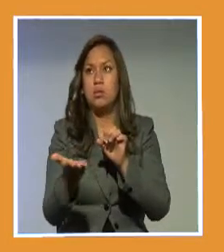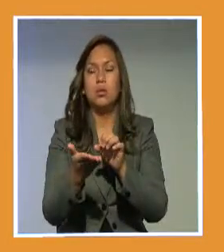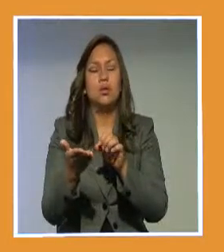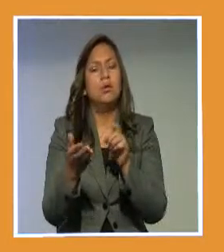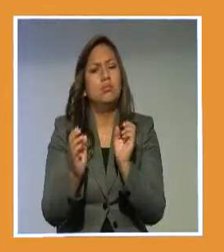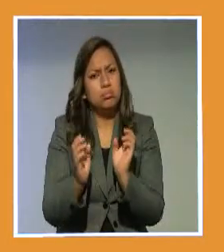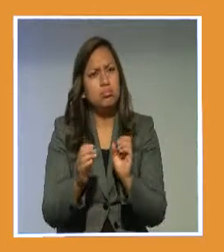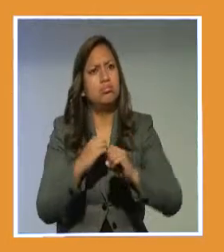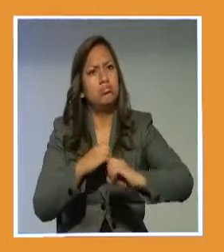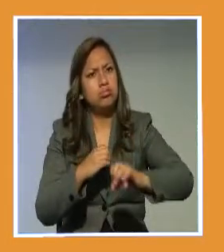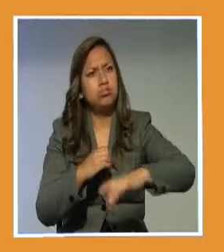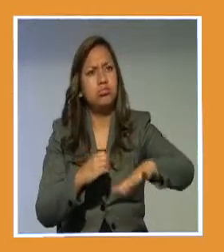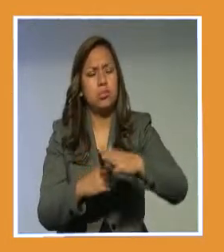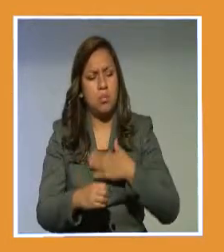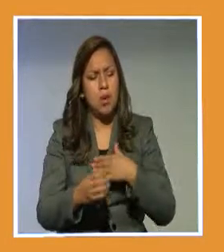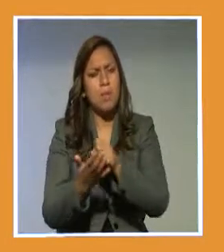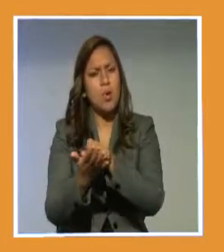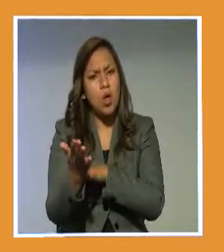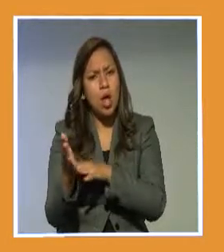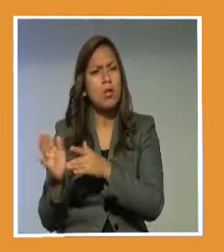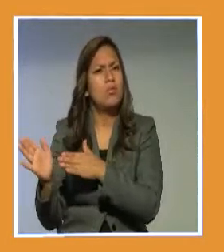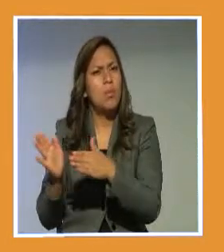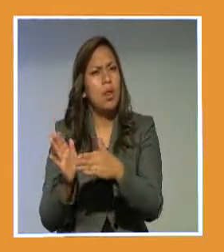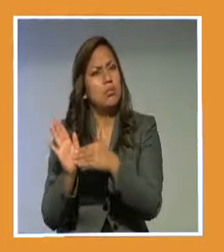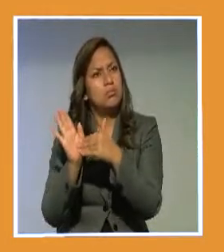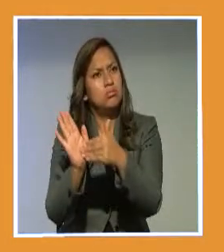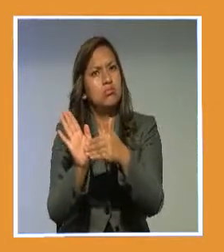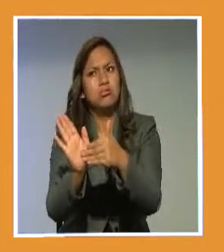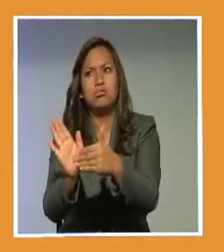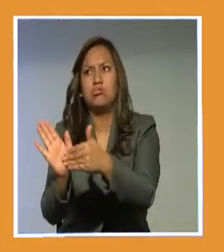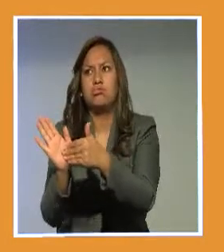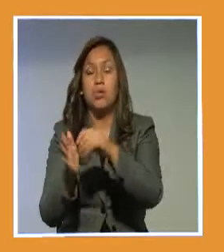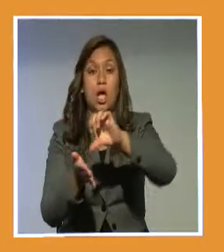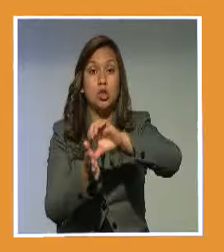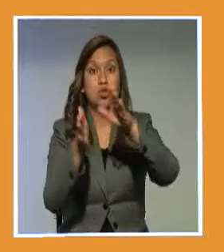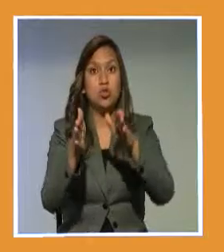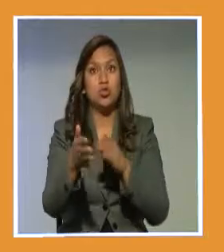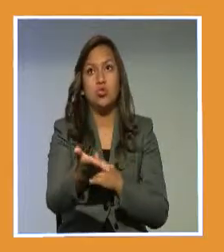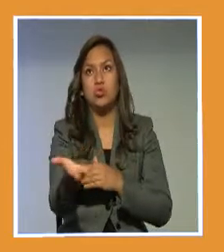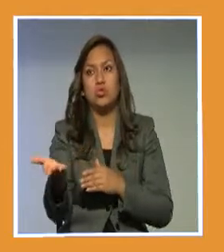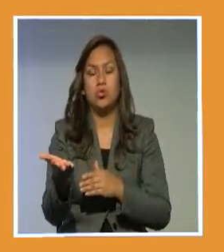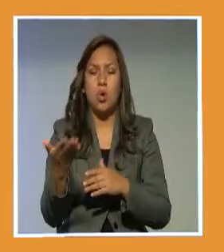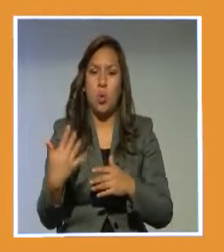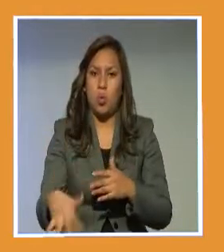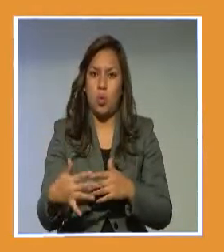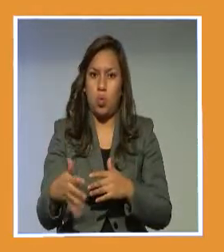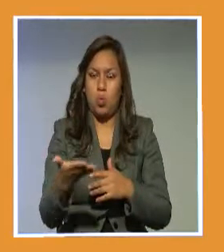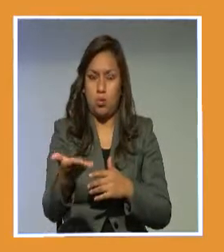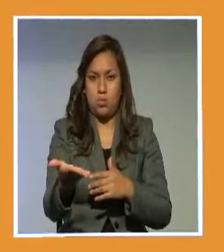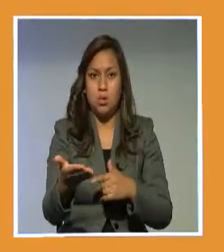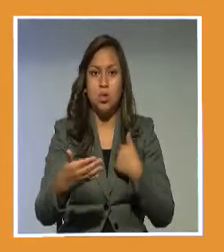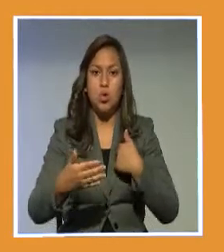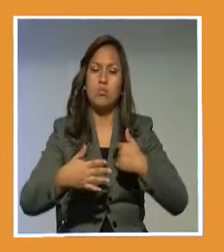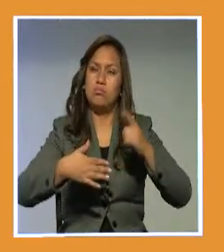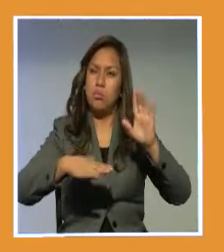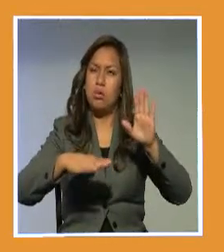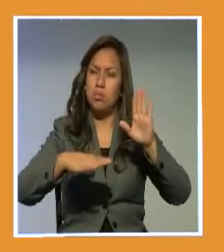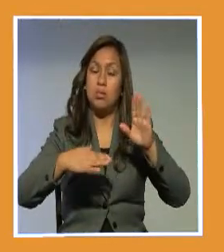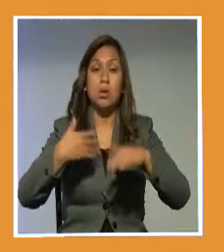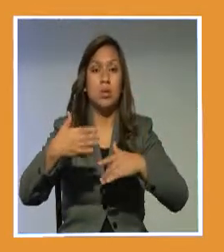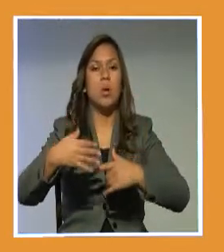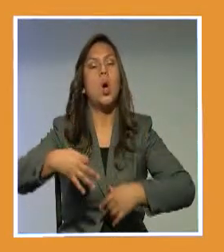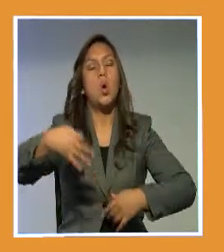gobierno. Este es un trabajo en equipo que siempre lo hemos realizado y sobre eso hemos tenido la mayor de las coherencias, para saber que no